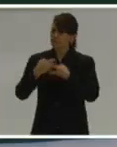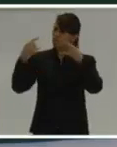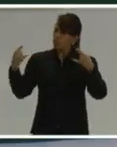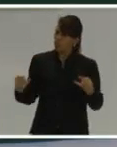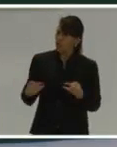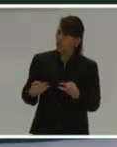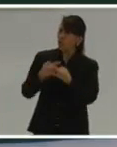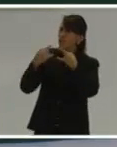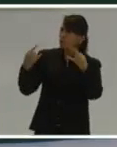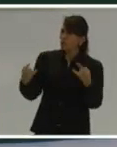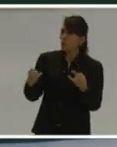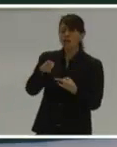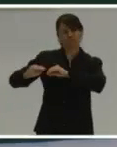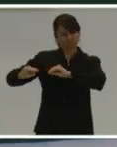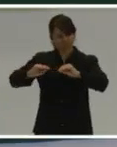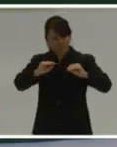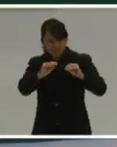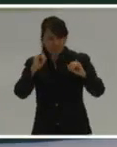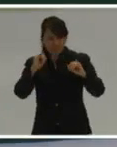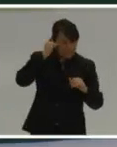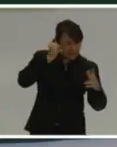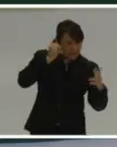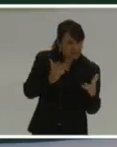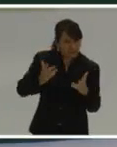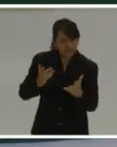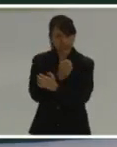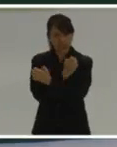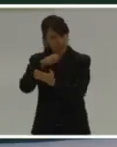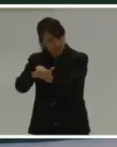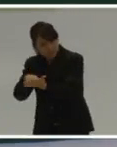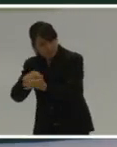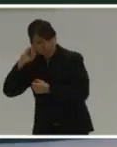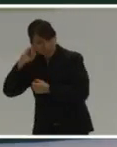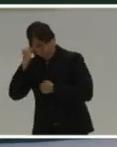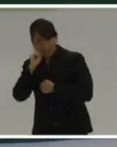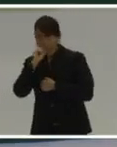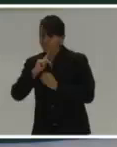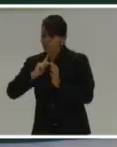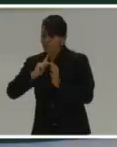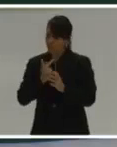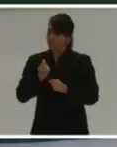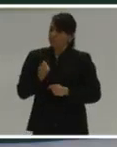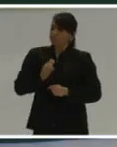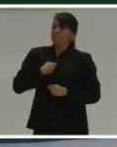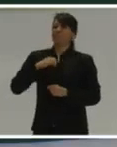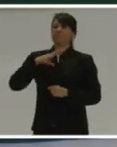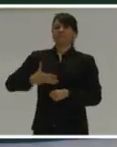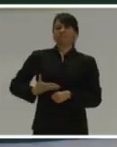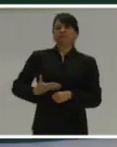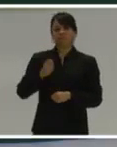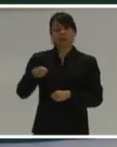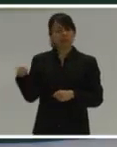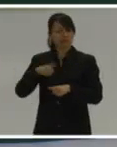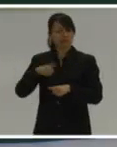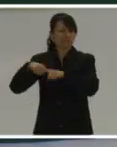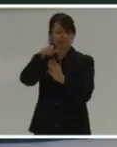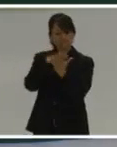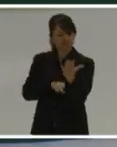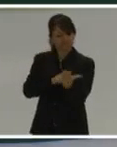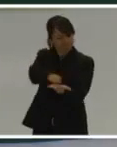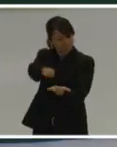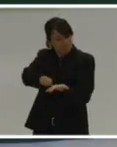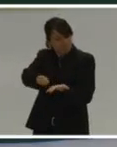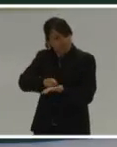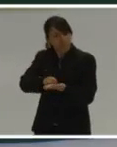indígena, educación indígena y reconstitución de los Ayllus. Es autora de varios artículos referidos a los derechos